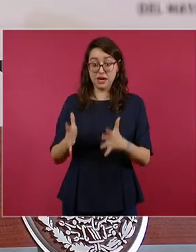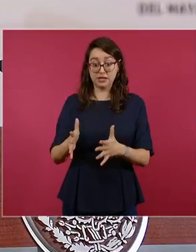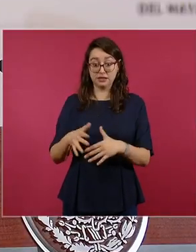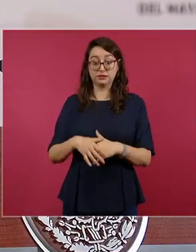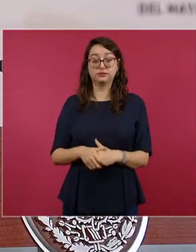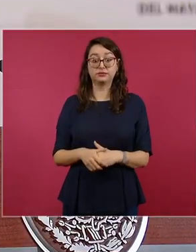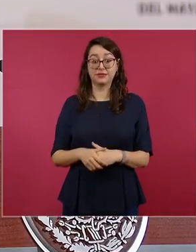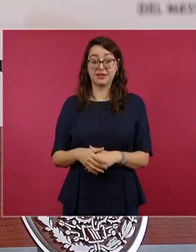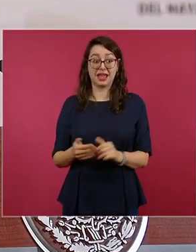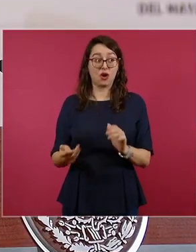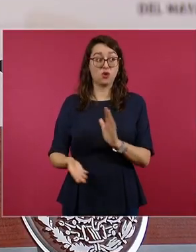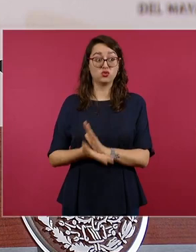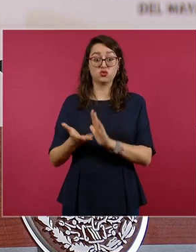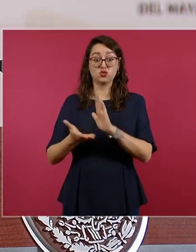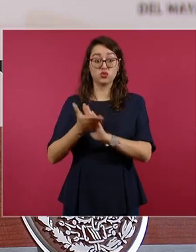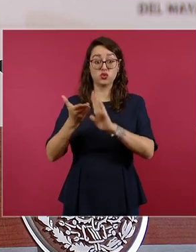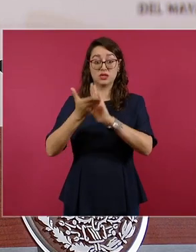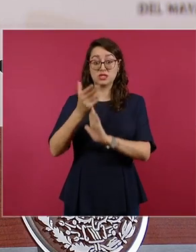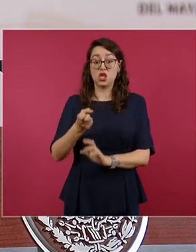dos puentes